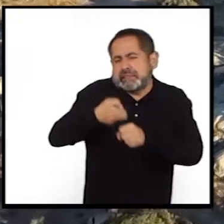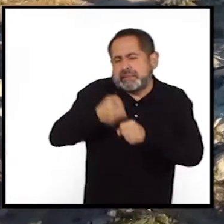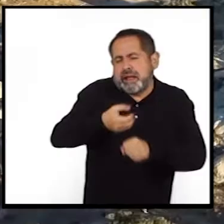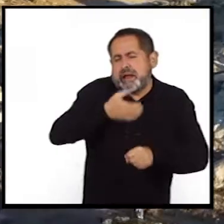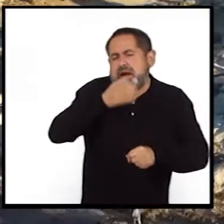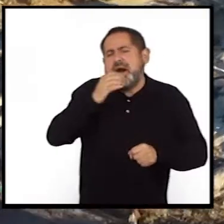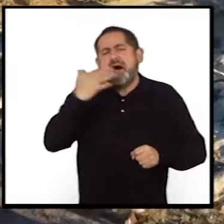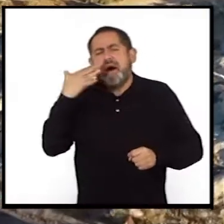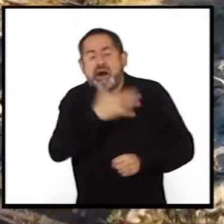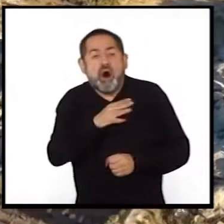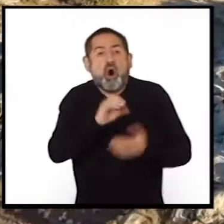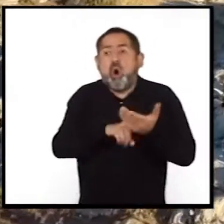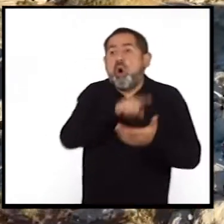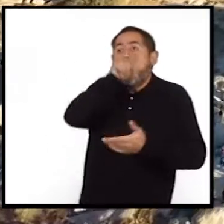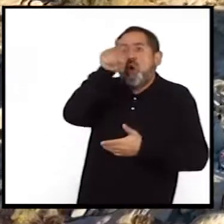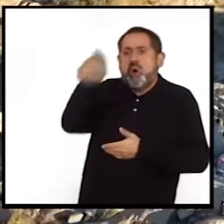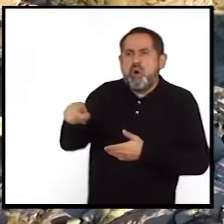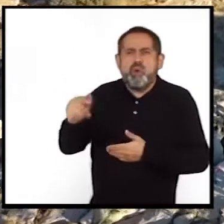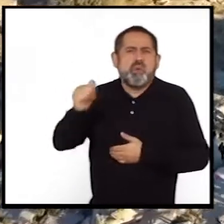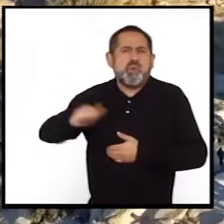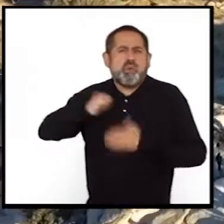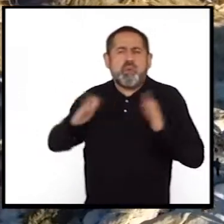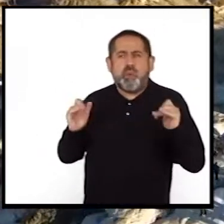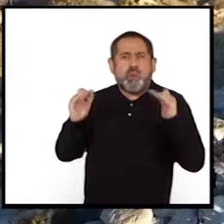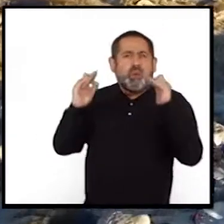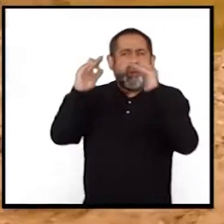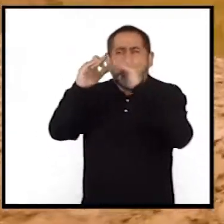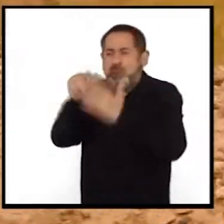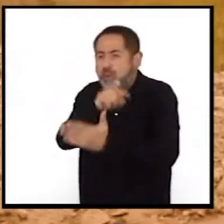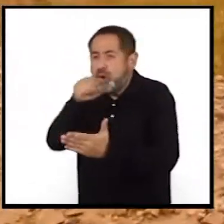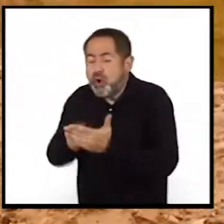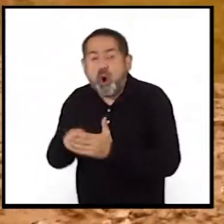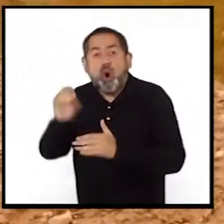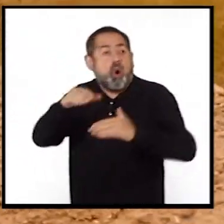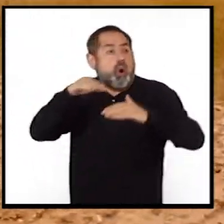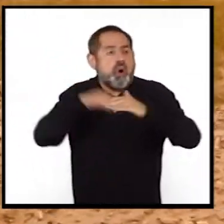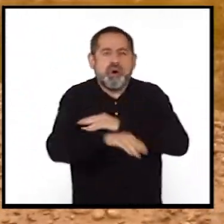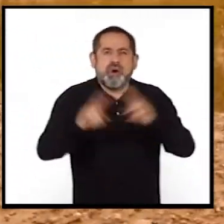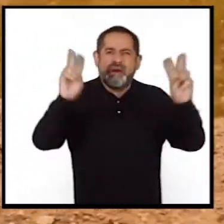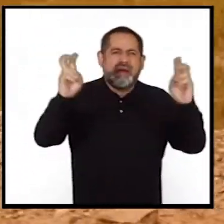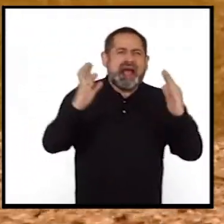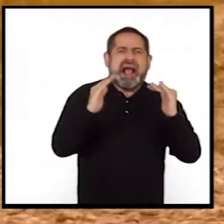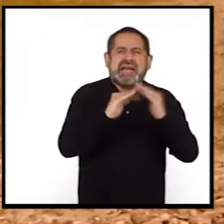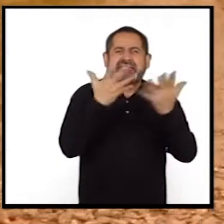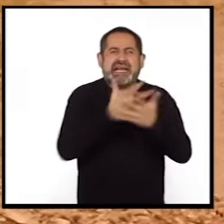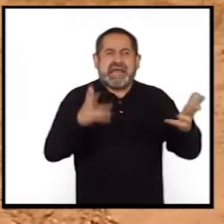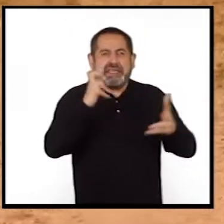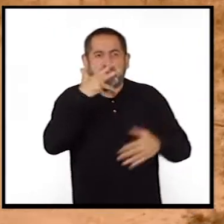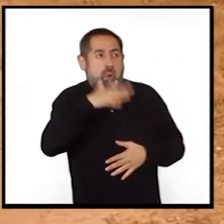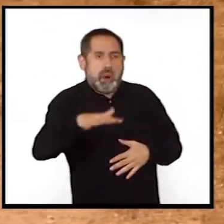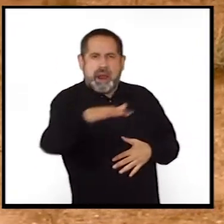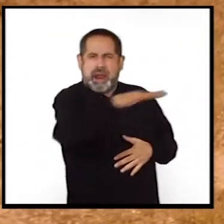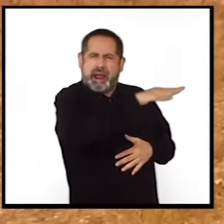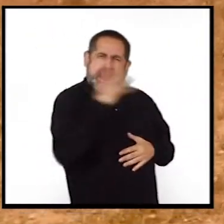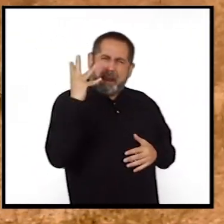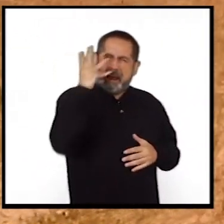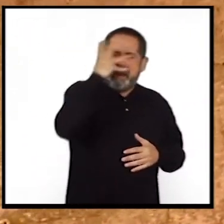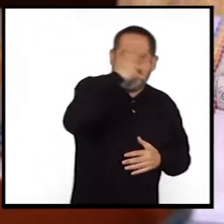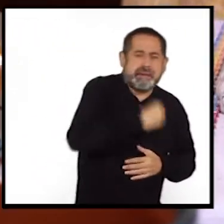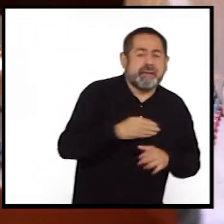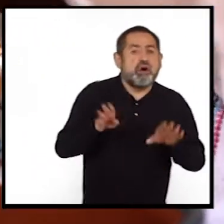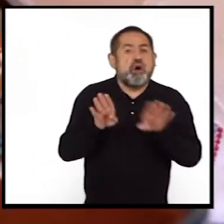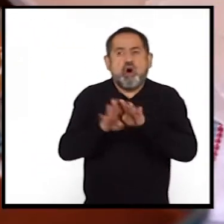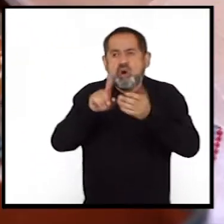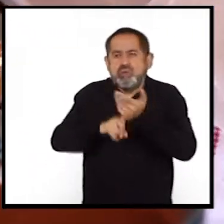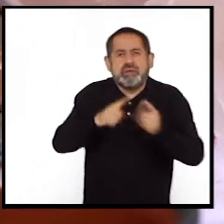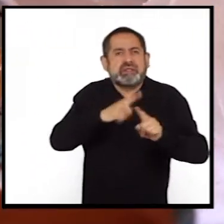mientras visitas la zona arqueológica de Vallecitos, adentrarte en el laberinto de casas grandes en la zona de Paquimé,